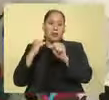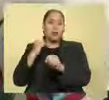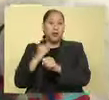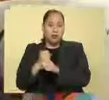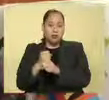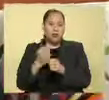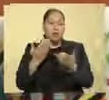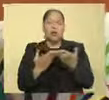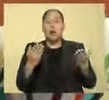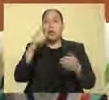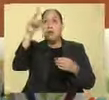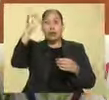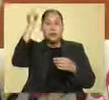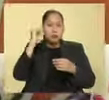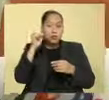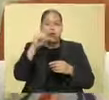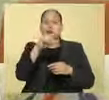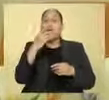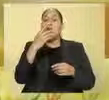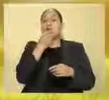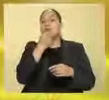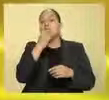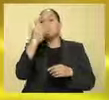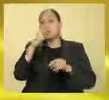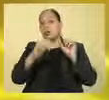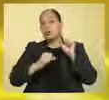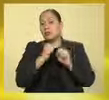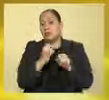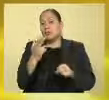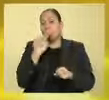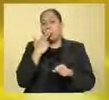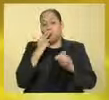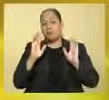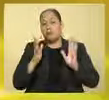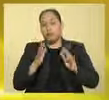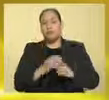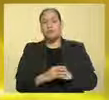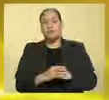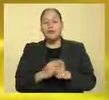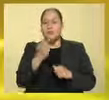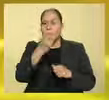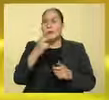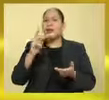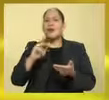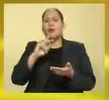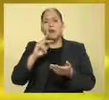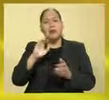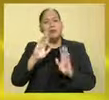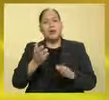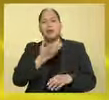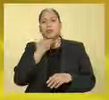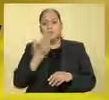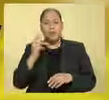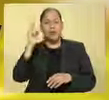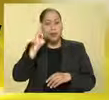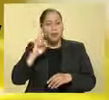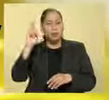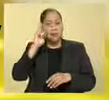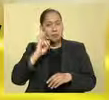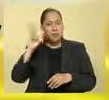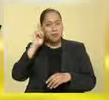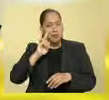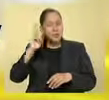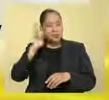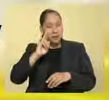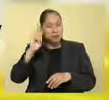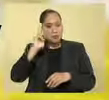de edad. Entonces son datos alarmantes porque realmente se vuelven adictivos. Claro. Adictos.